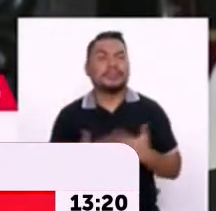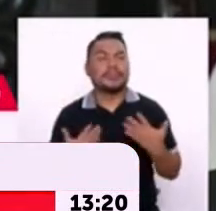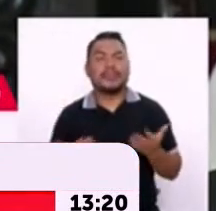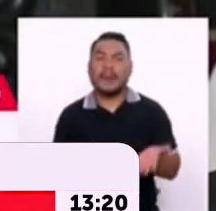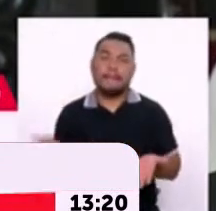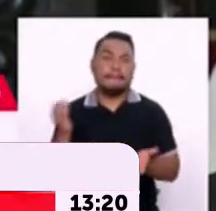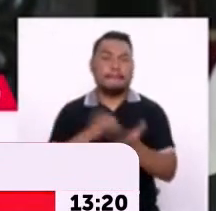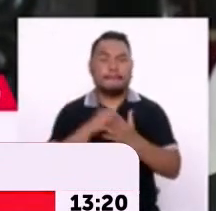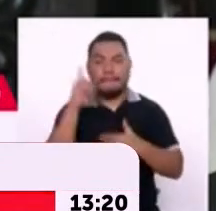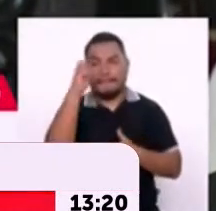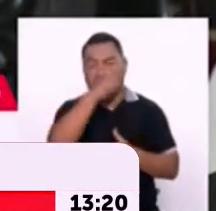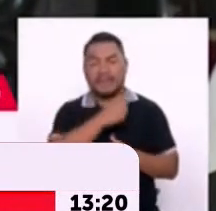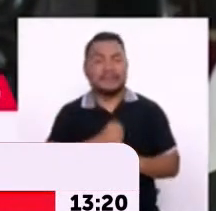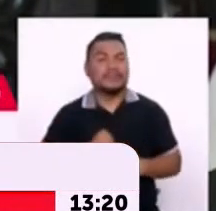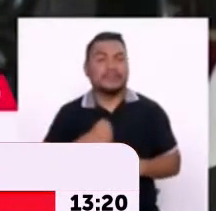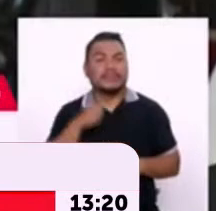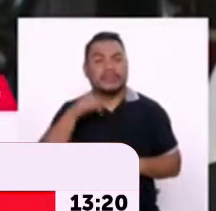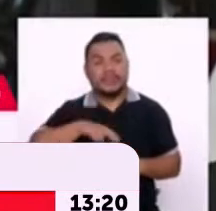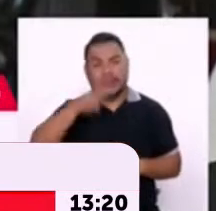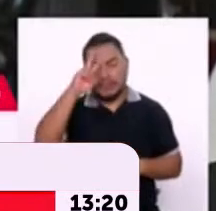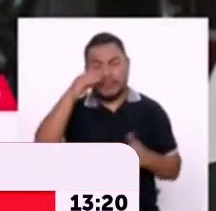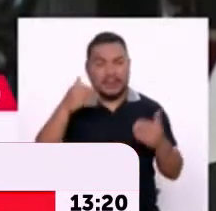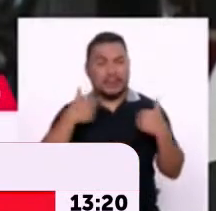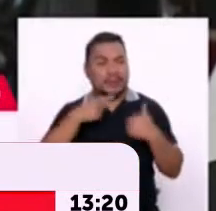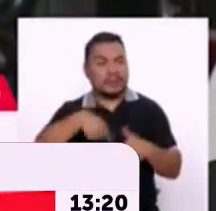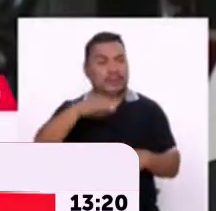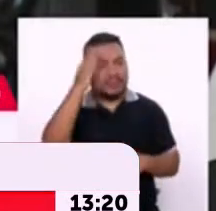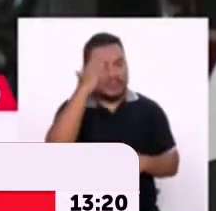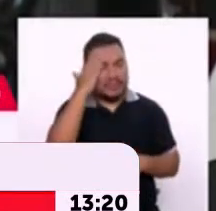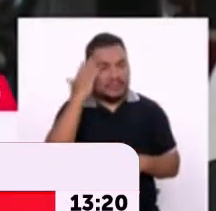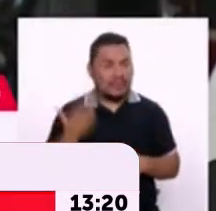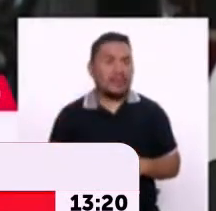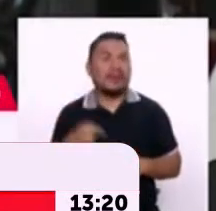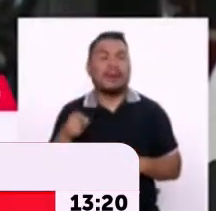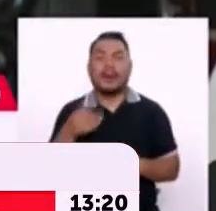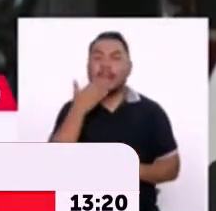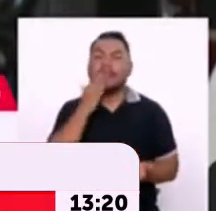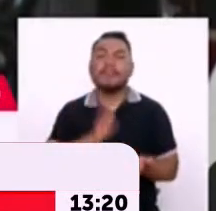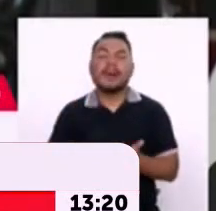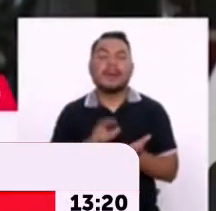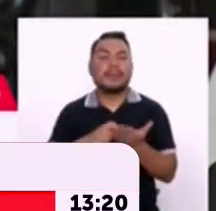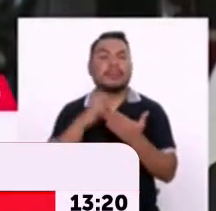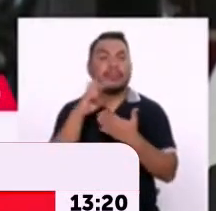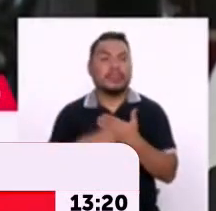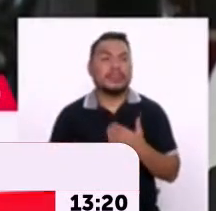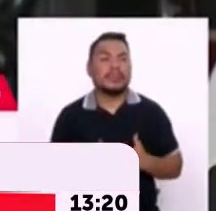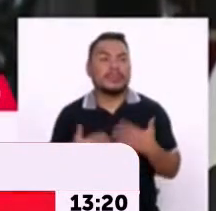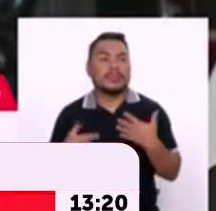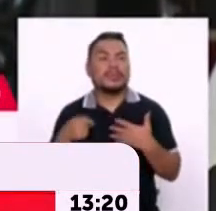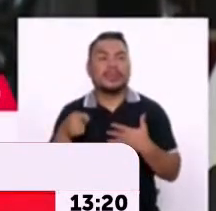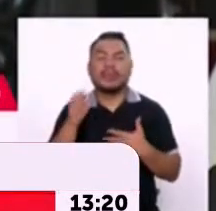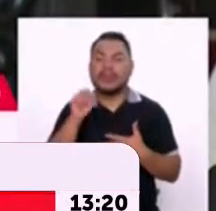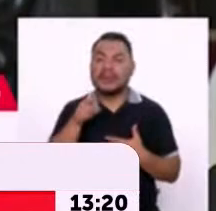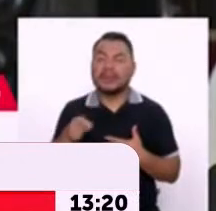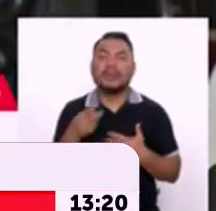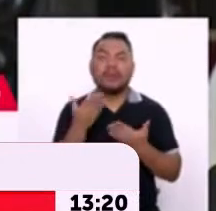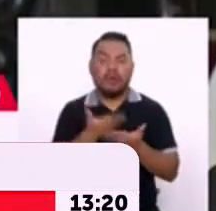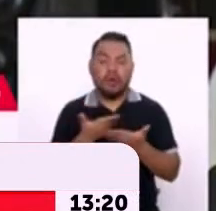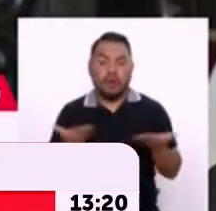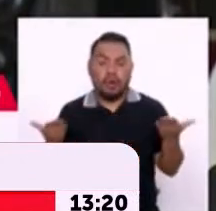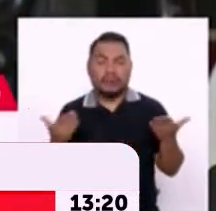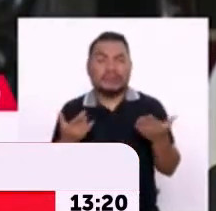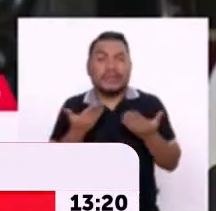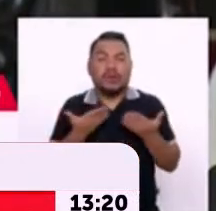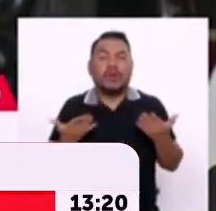Y lo más difícil y penoso que el país tiene que saber, con una mala programación ¡exitosa! De lo que son